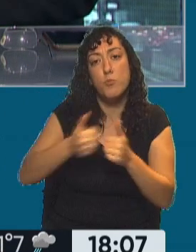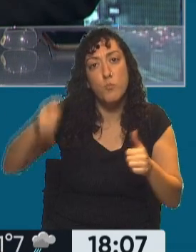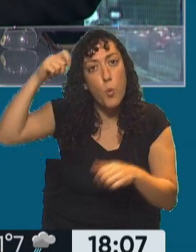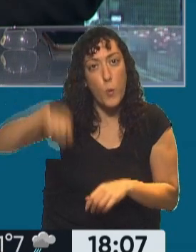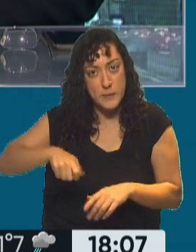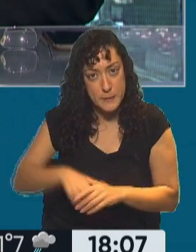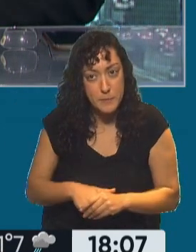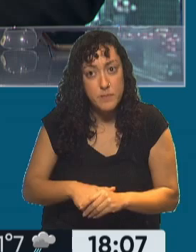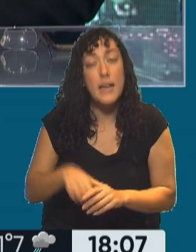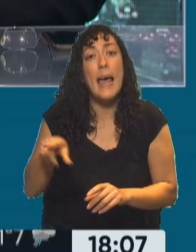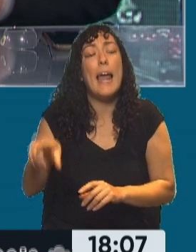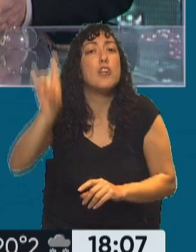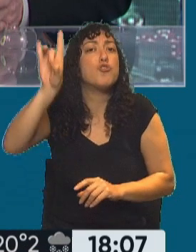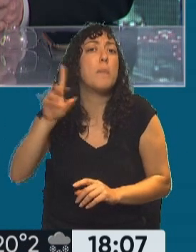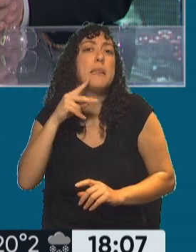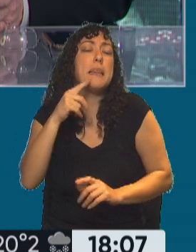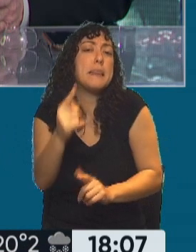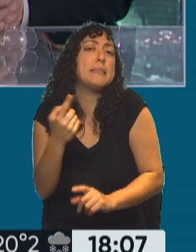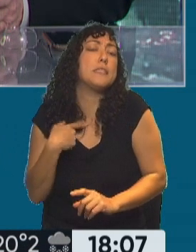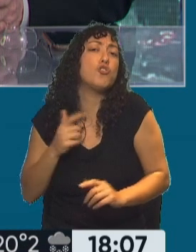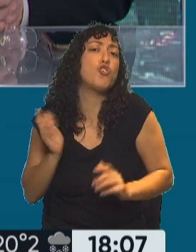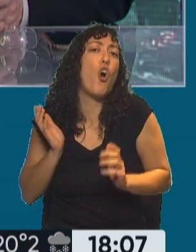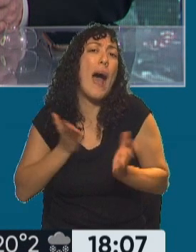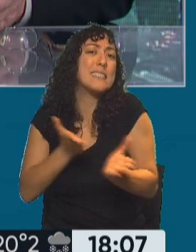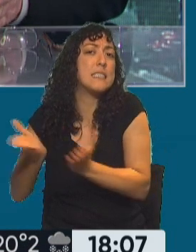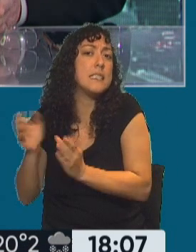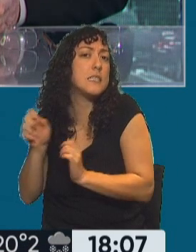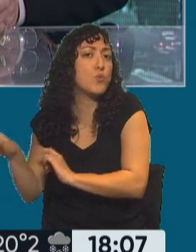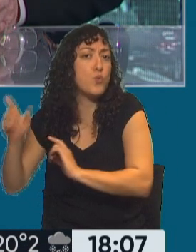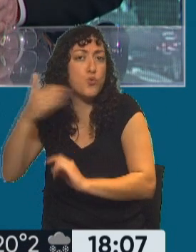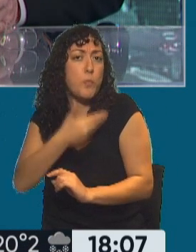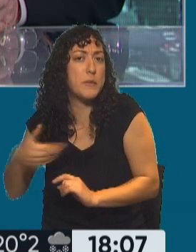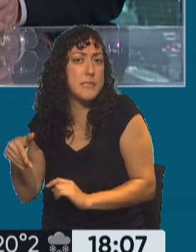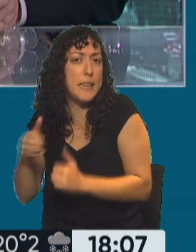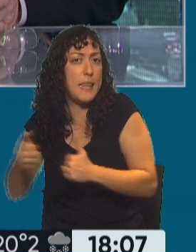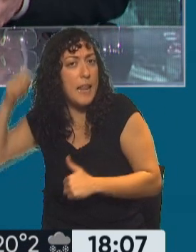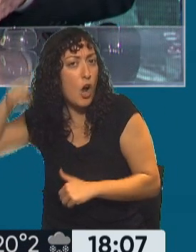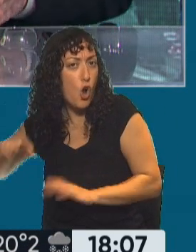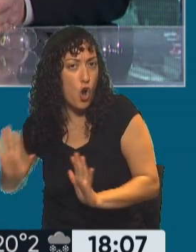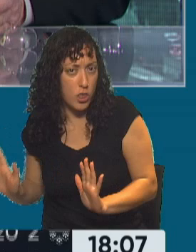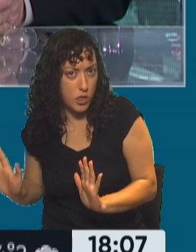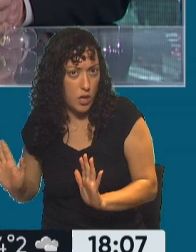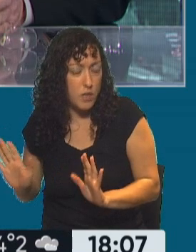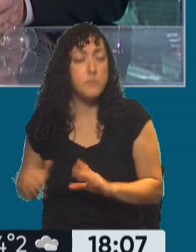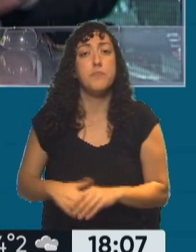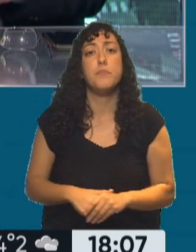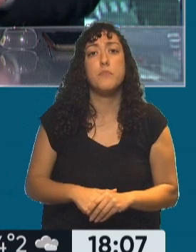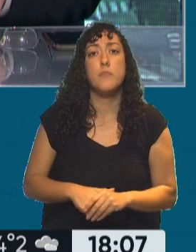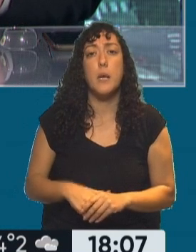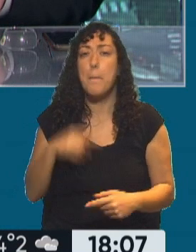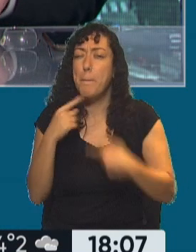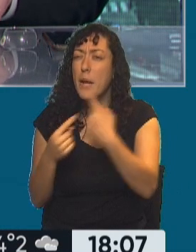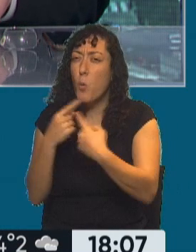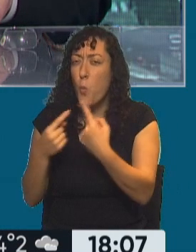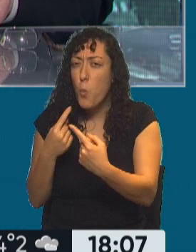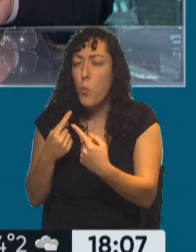como asistente del presidente de la Corte, Horacio Rosati. Respecto de todo lo demás, en la gran mayoría de las preguntas,